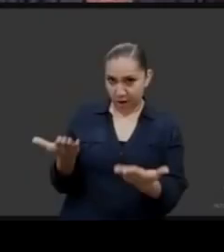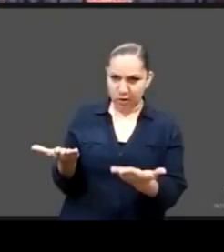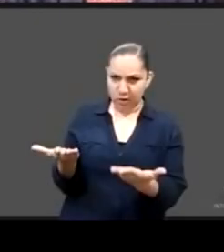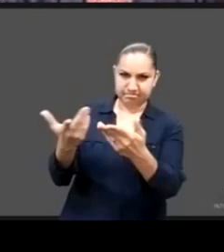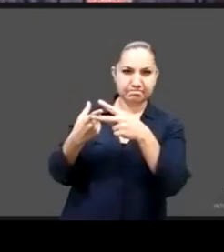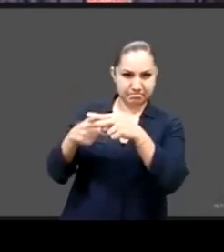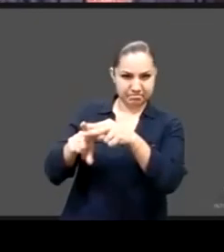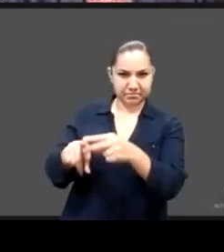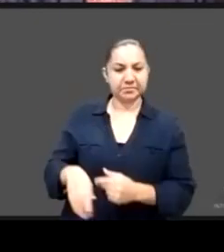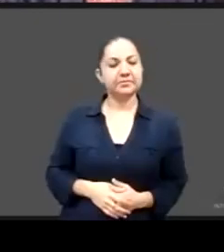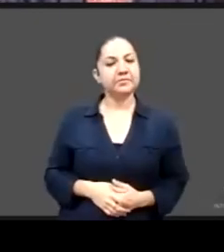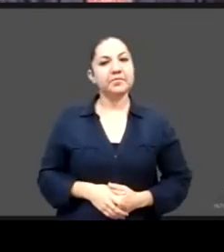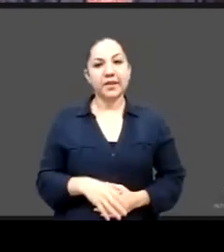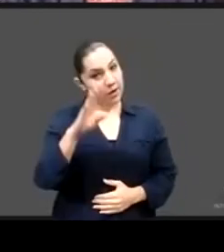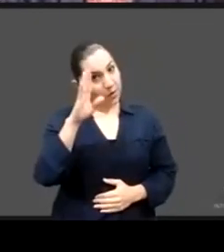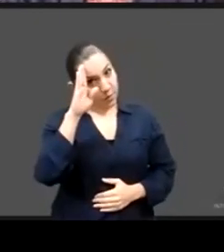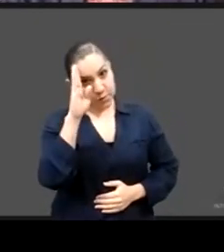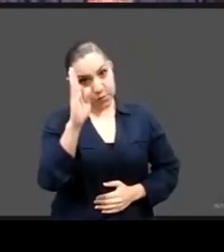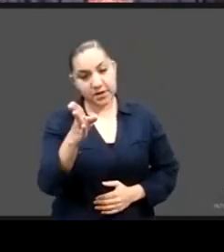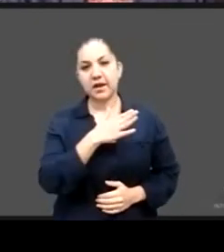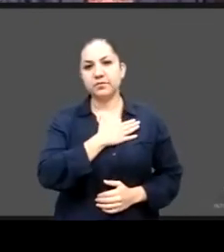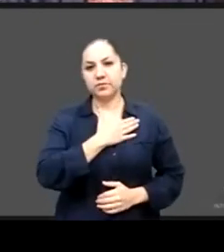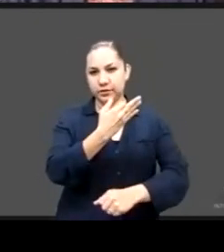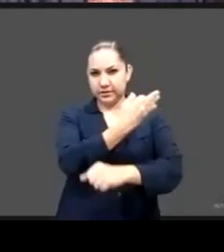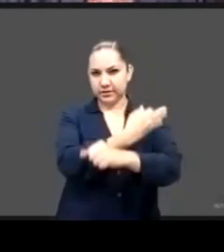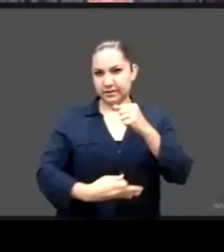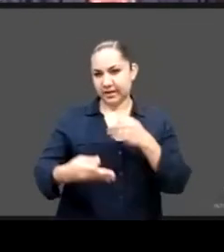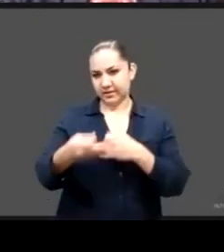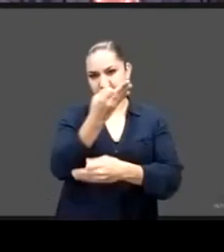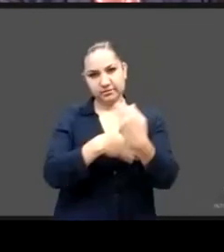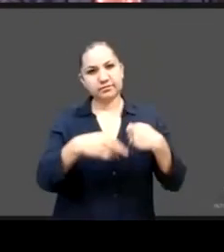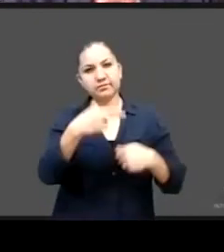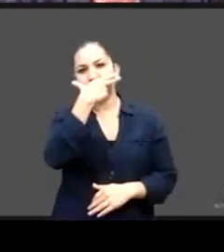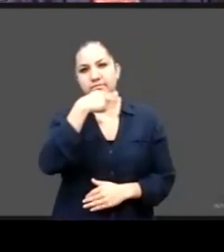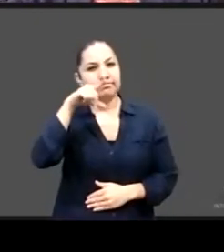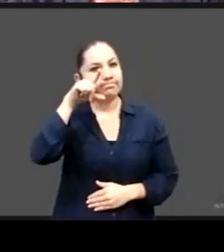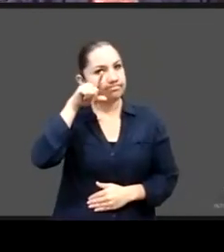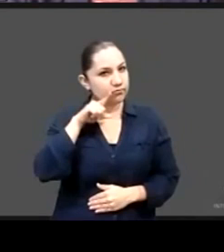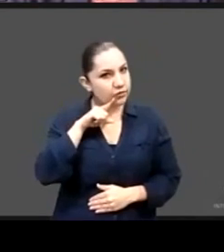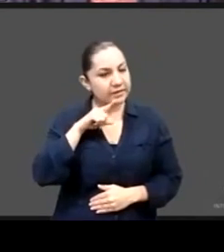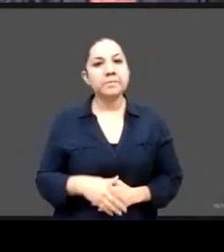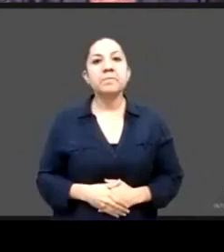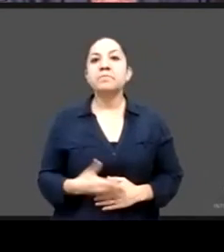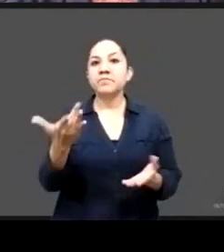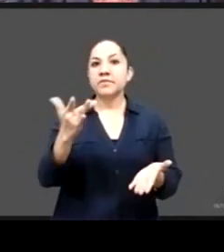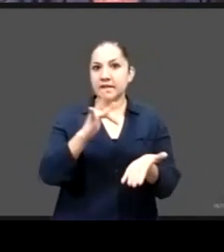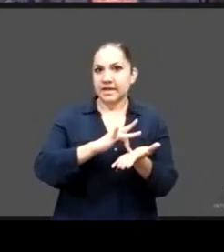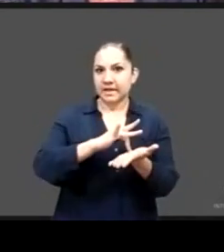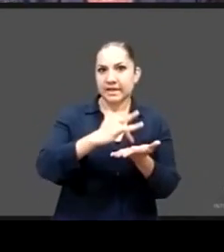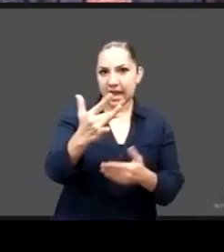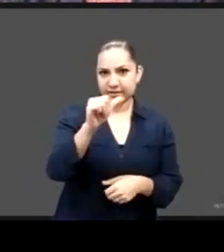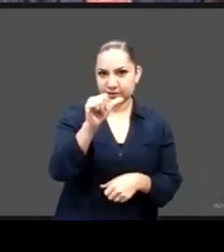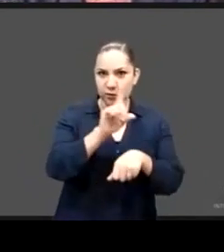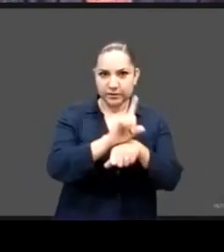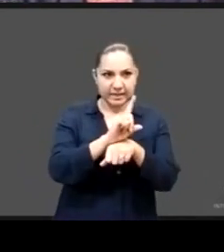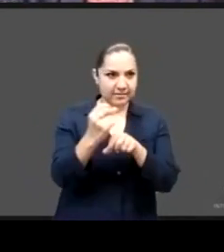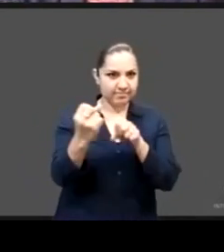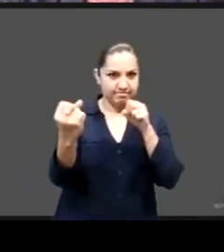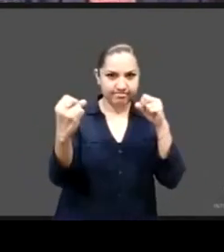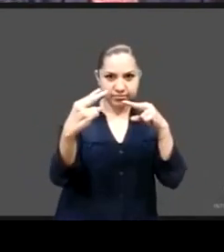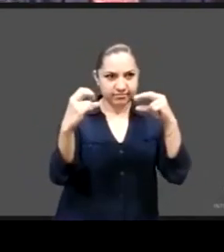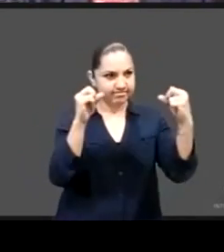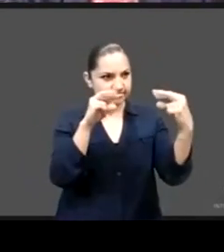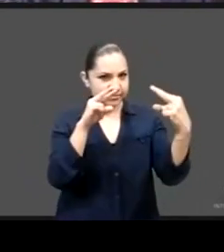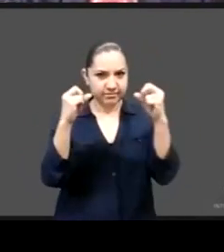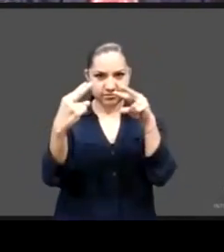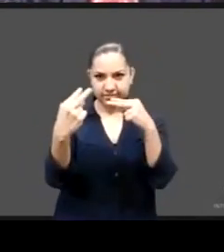Muy buenas tardes a todos y a todas. Muchas gracias por encontrarnos. Mi nombre es Juan Luis Hernández,